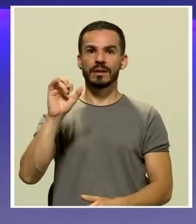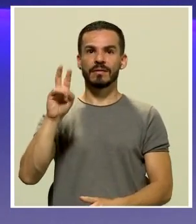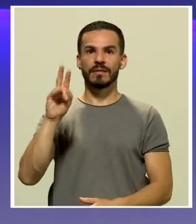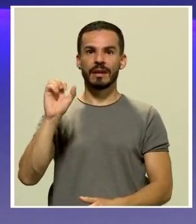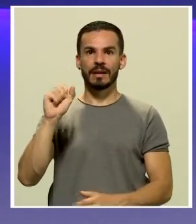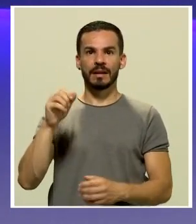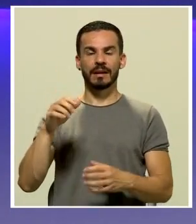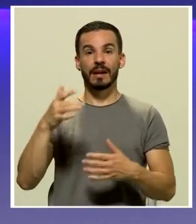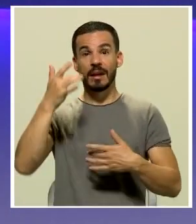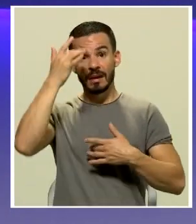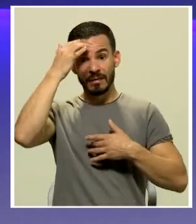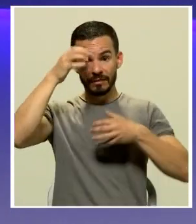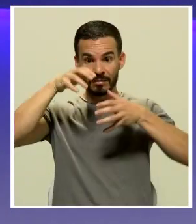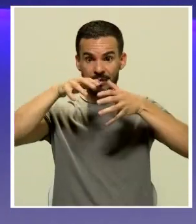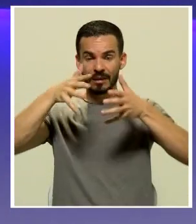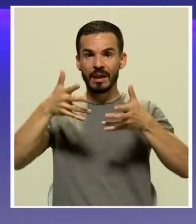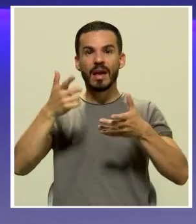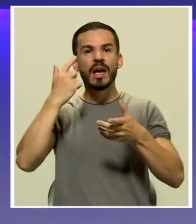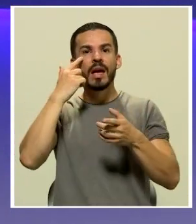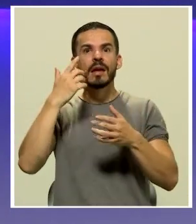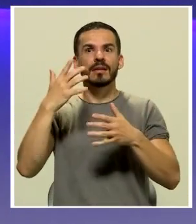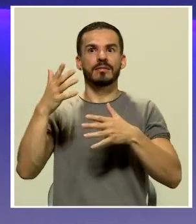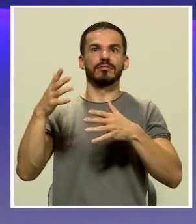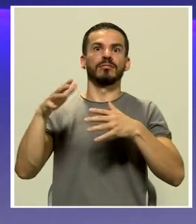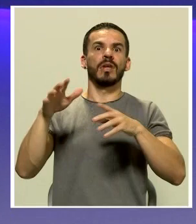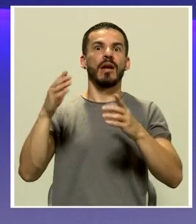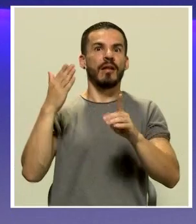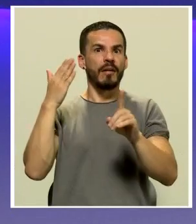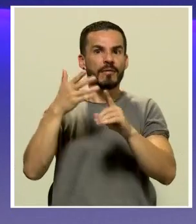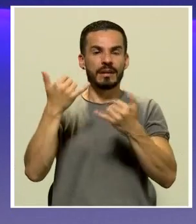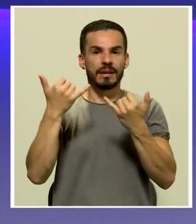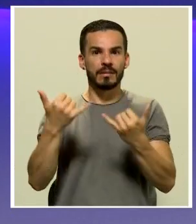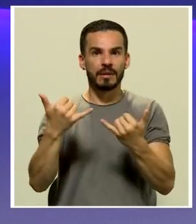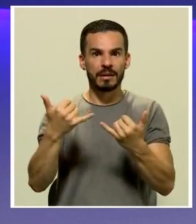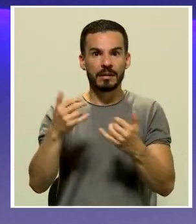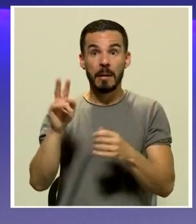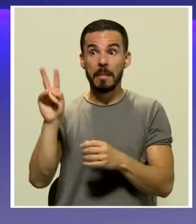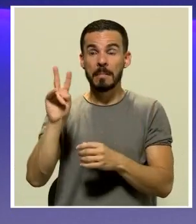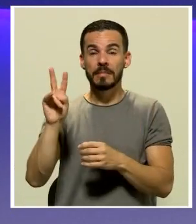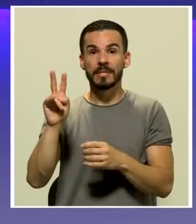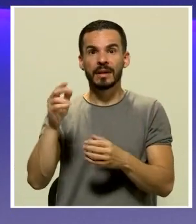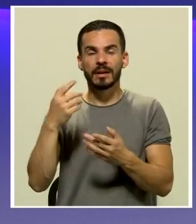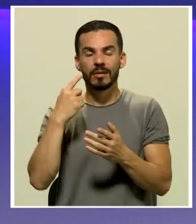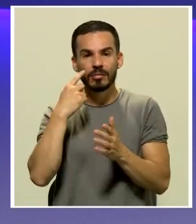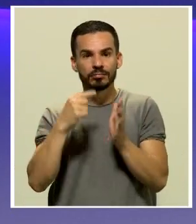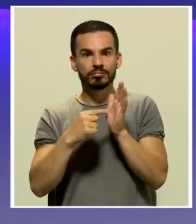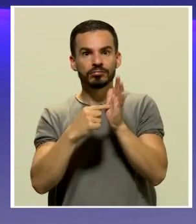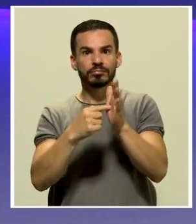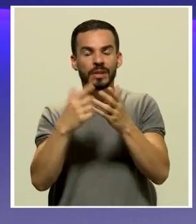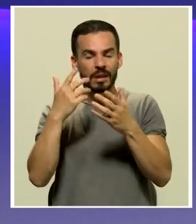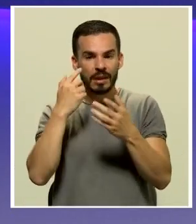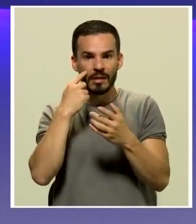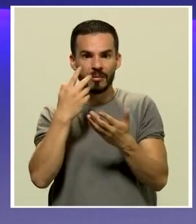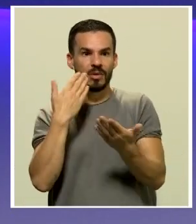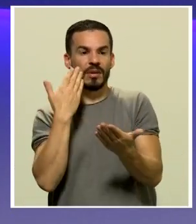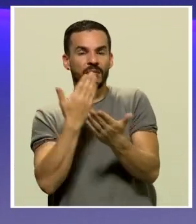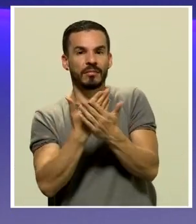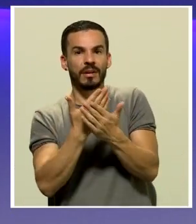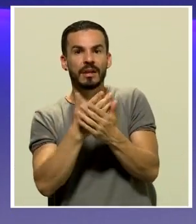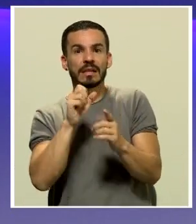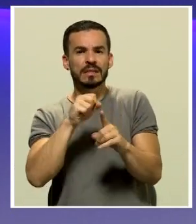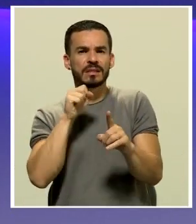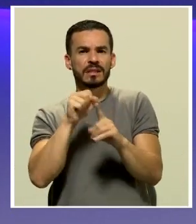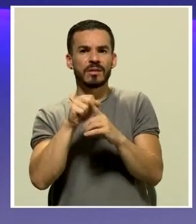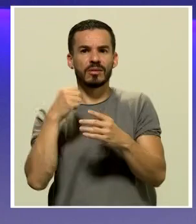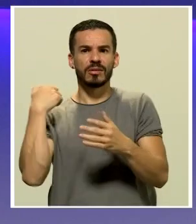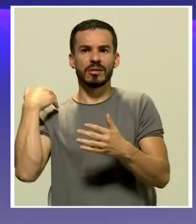un catalizador del presente. El virus magnifica y pone en evidencia situaciones que